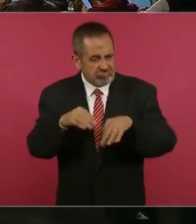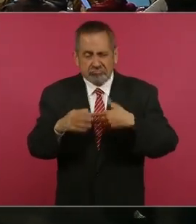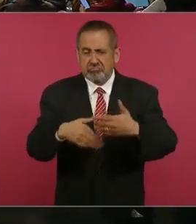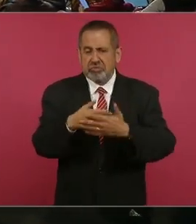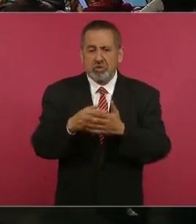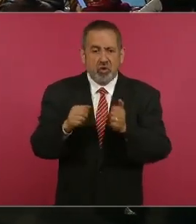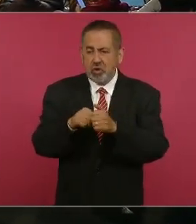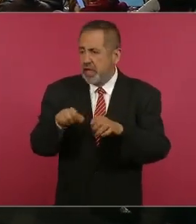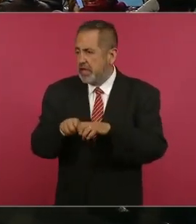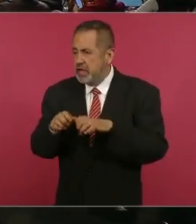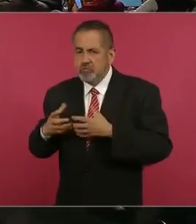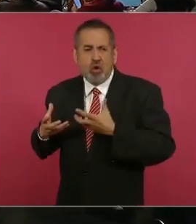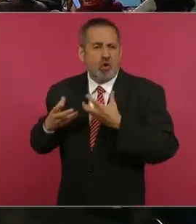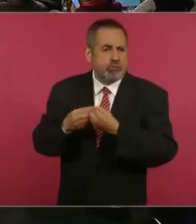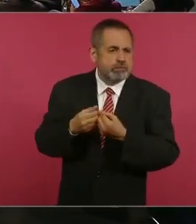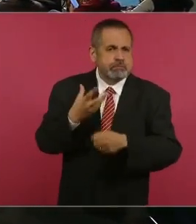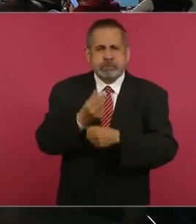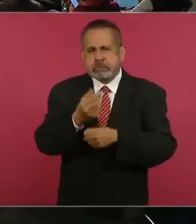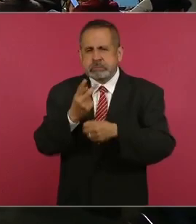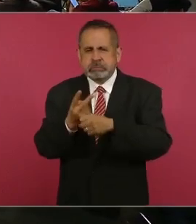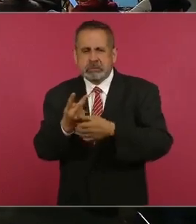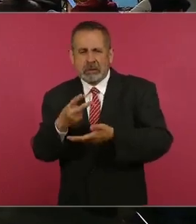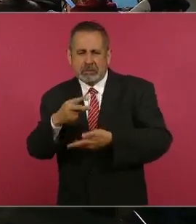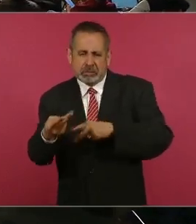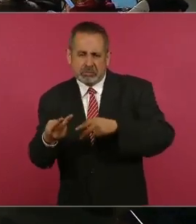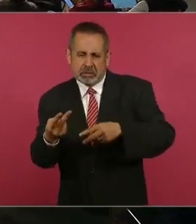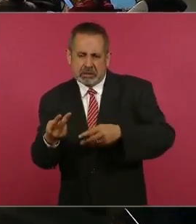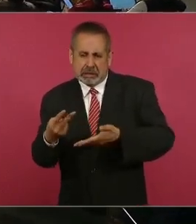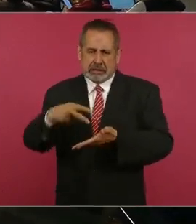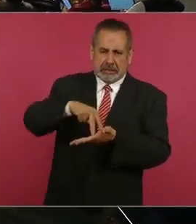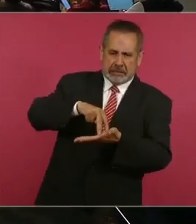están levantando postes,